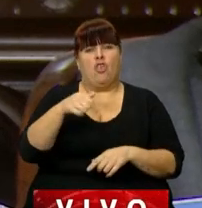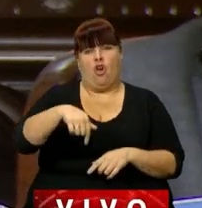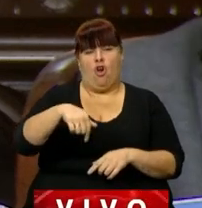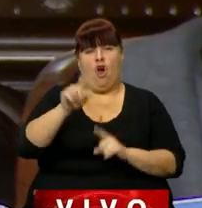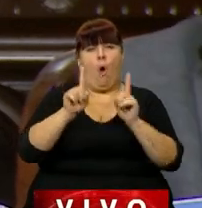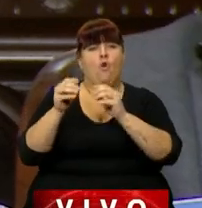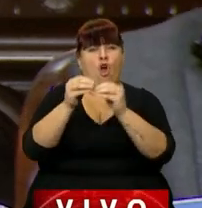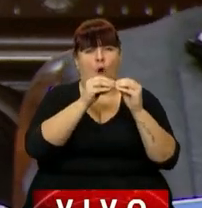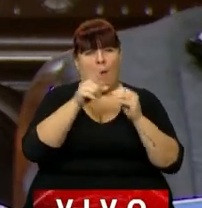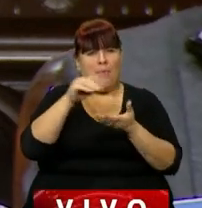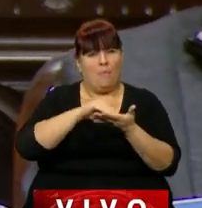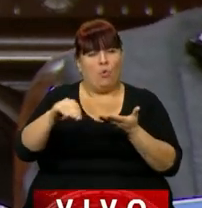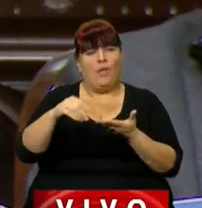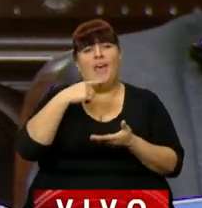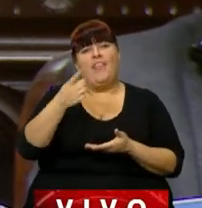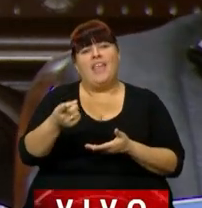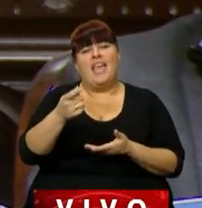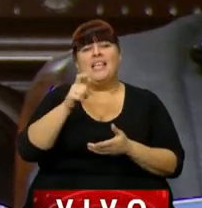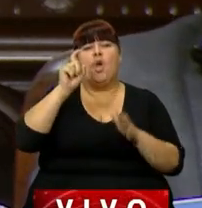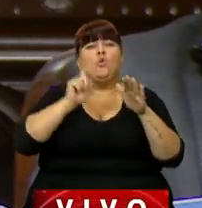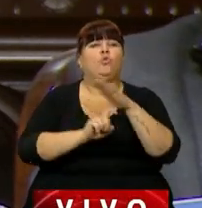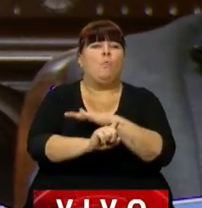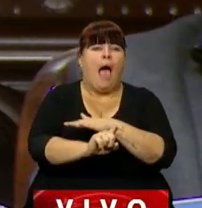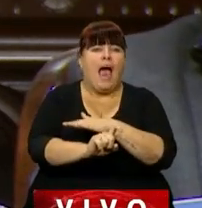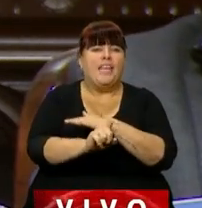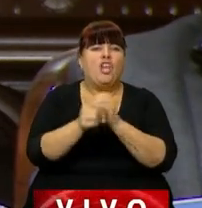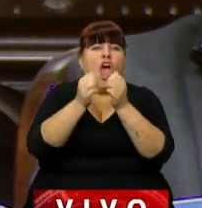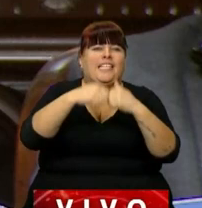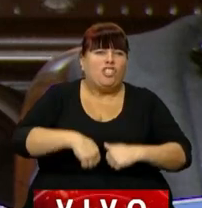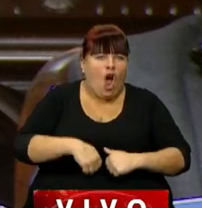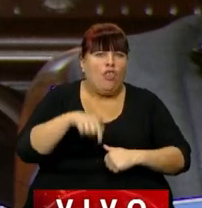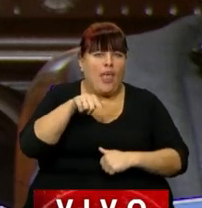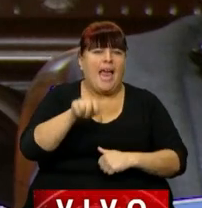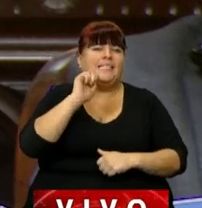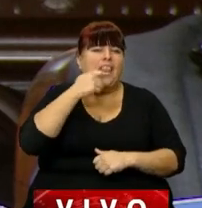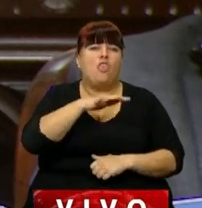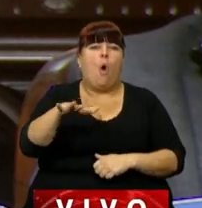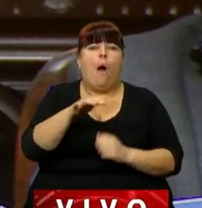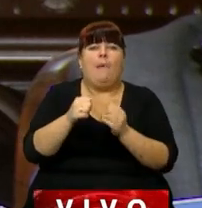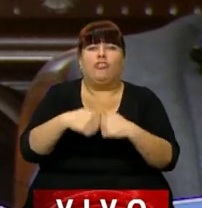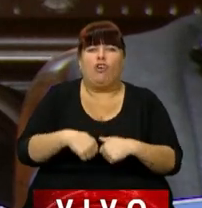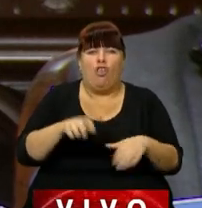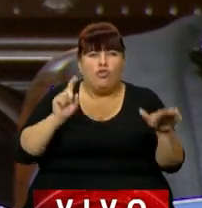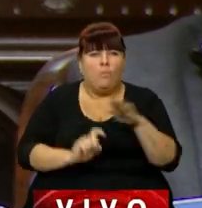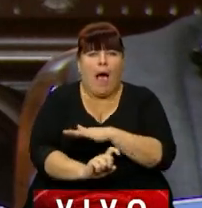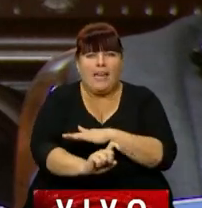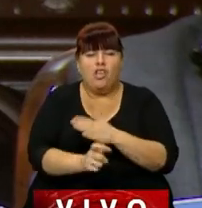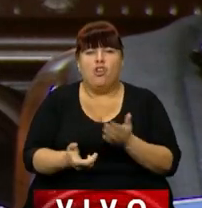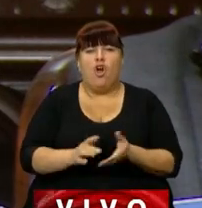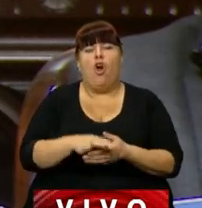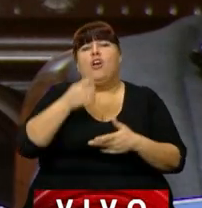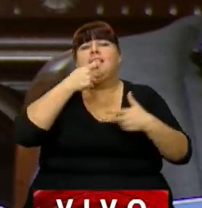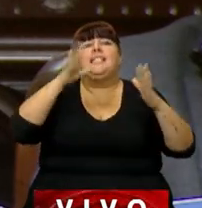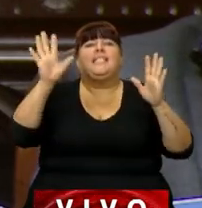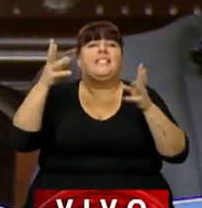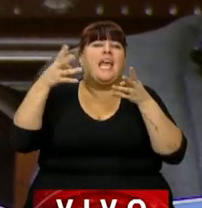algunos colegas míos, es decir, para los submarinos nuestros esconderse ahí, que es un muy buen lugar para guardar